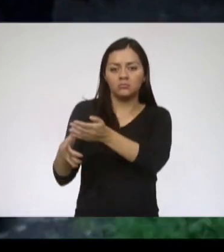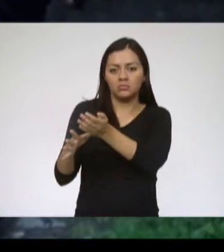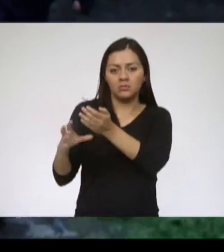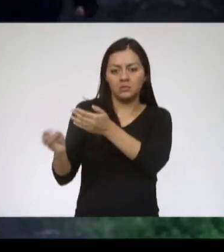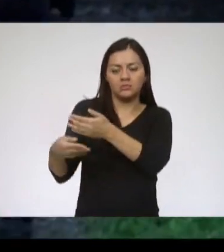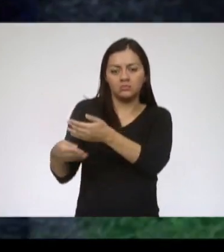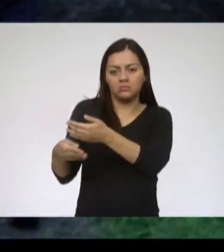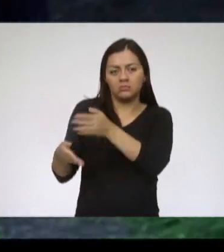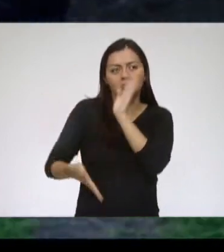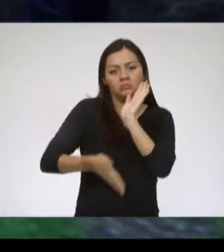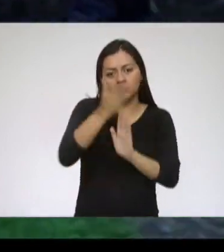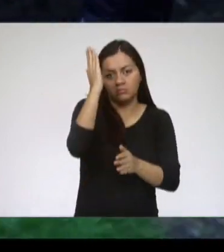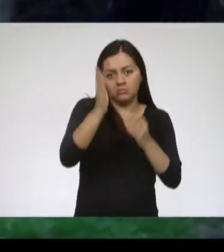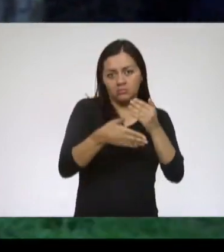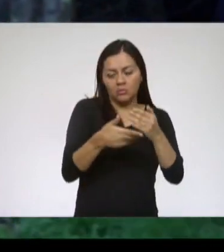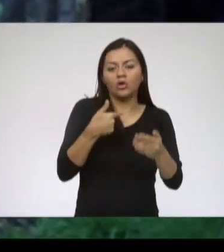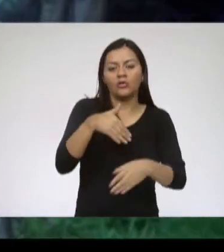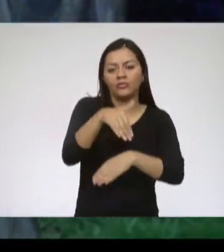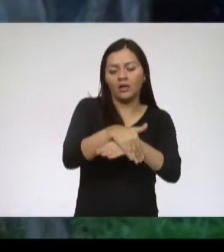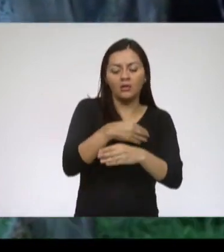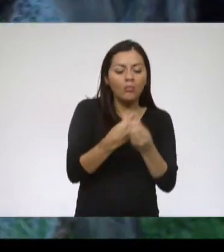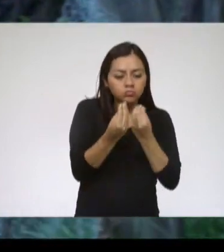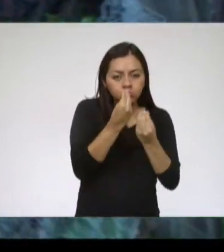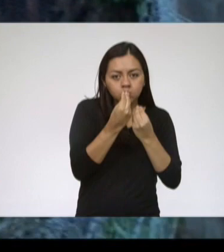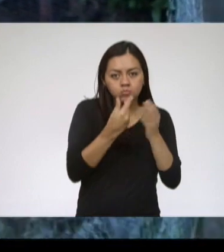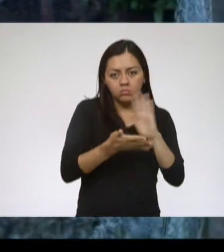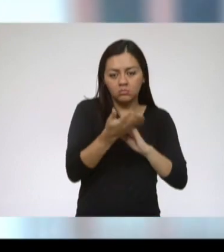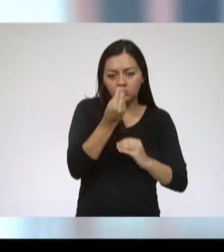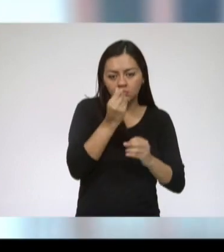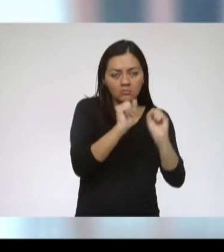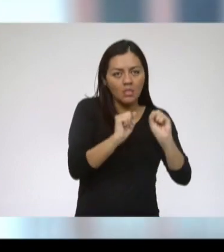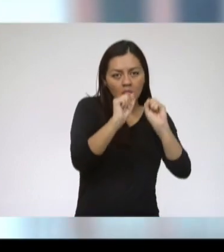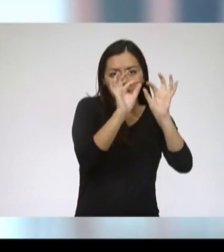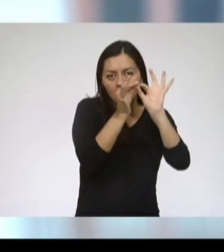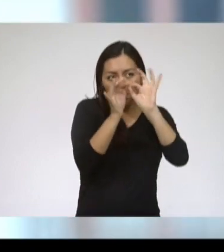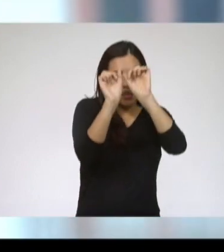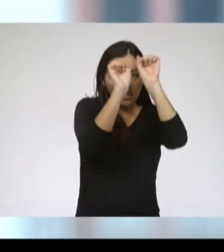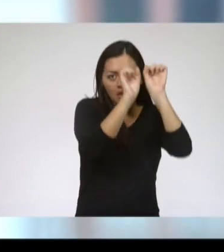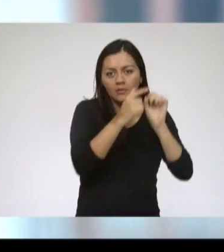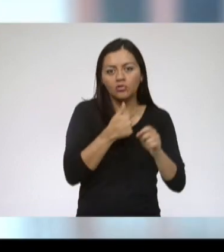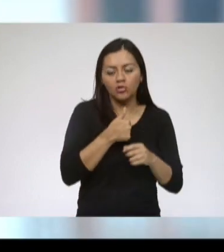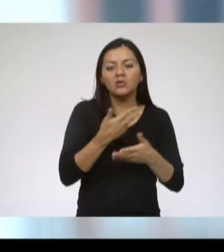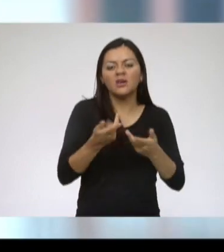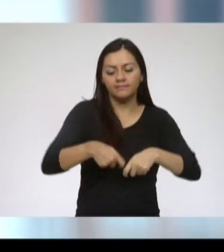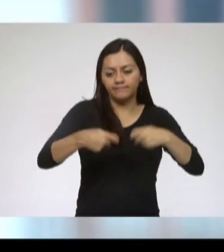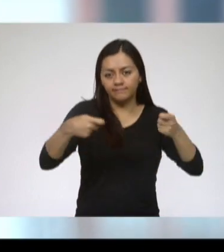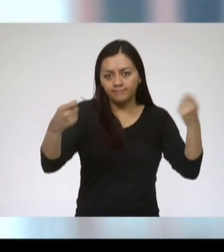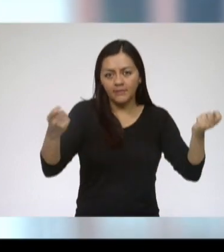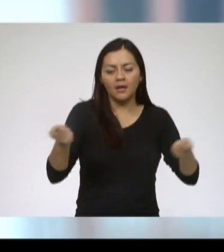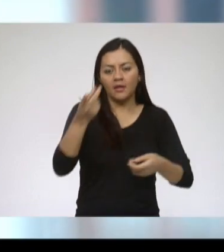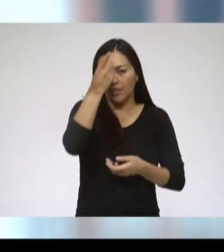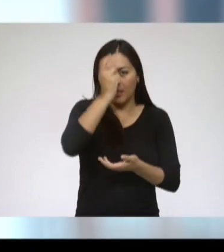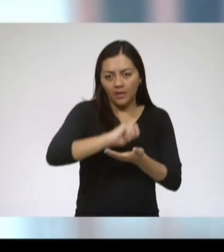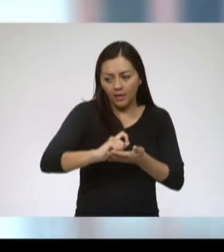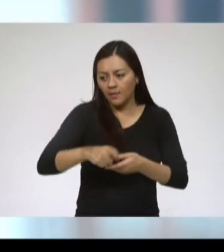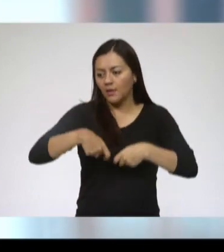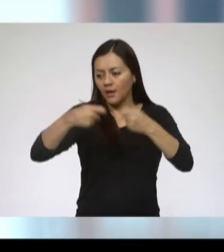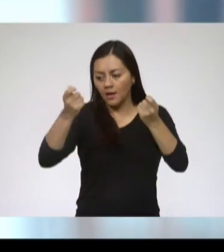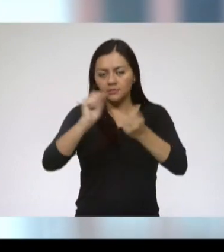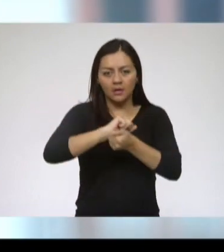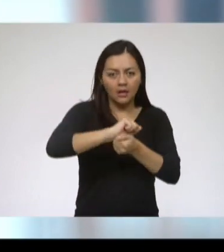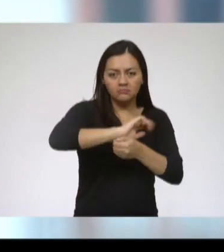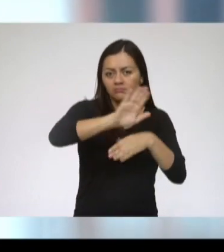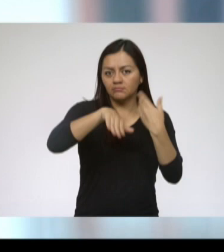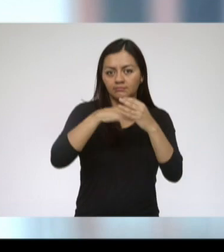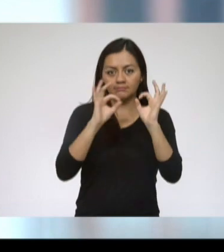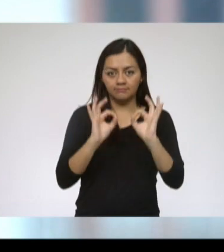se va a estudiar ya en la tarde. Entonces él deja haciendo el almuerzo y yo a lo que yo ya llego, entonces tengo que hacer mis deberes, todo eso. Y